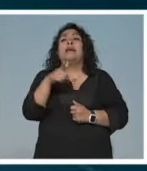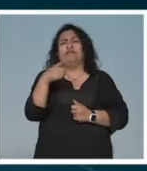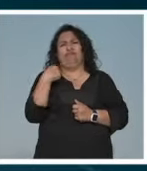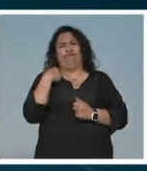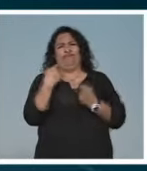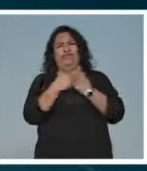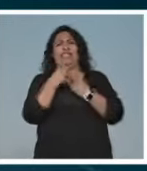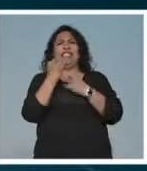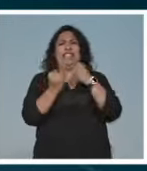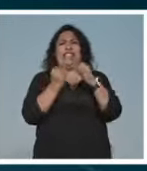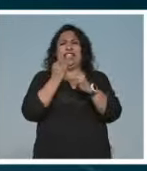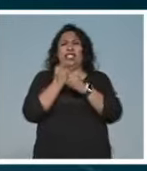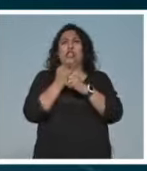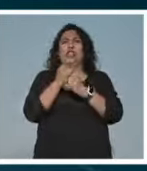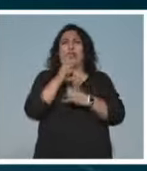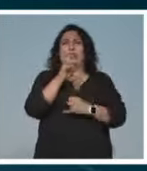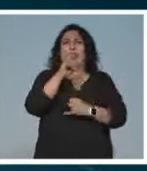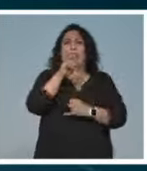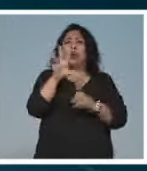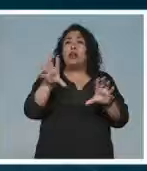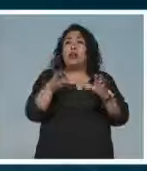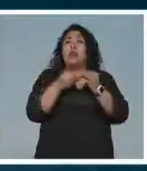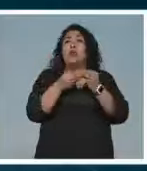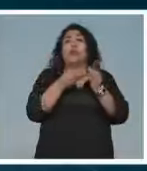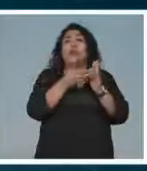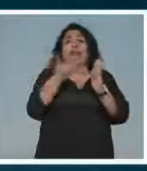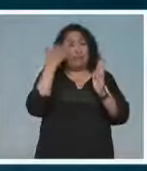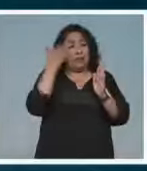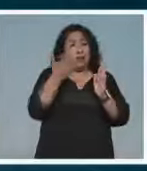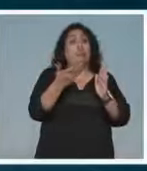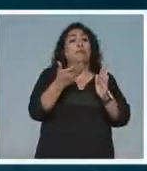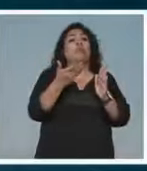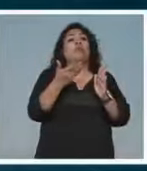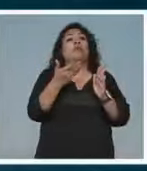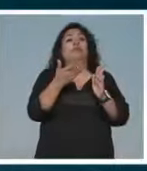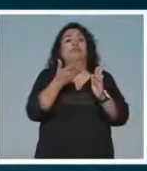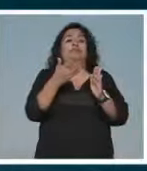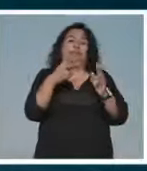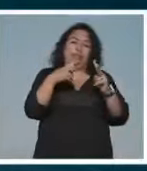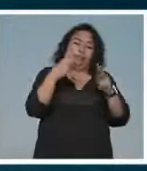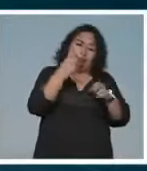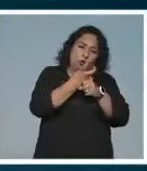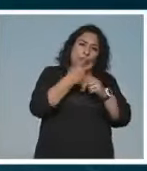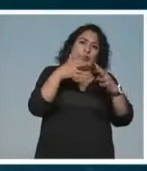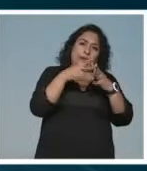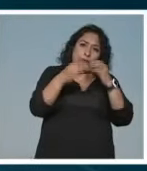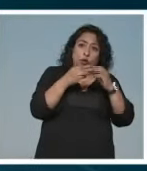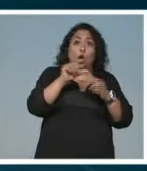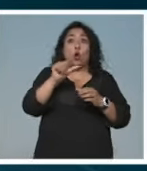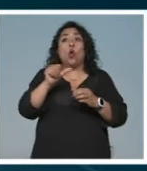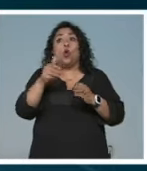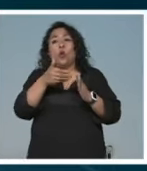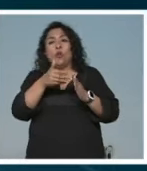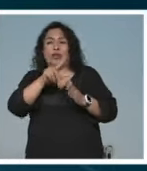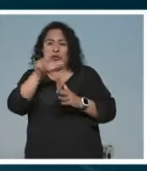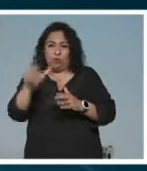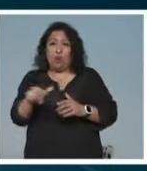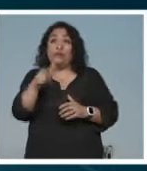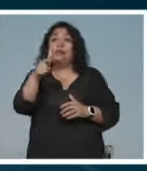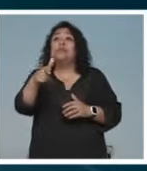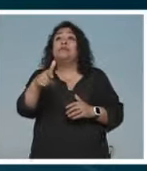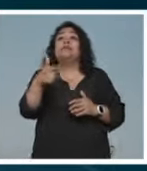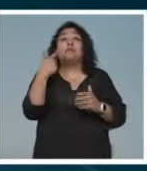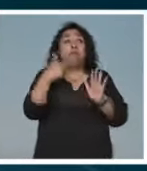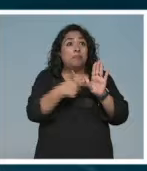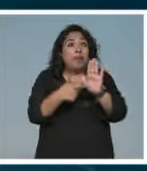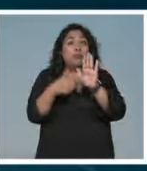del internacionalismo reúne obras producidas durante y después de la Segunda Guerra Mundial hasta el día de hoy. Esta revisión de la colección busca